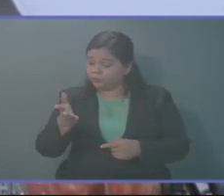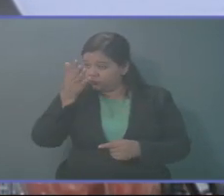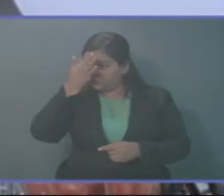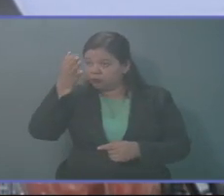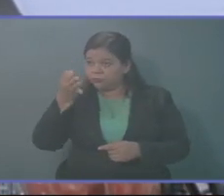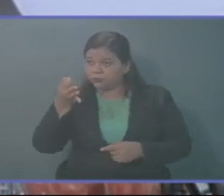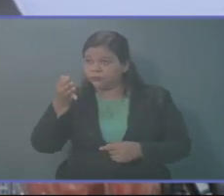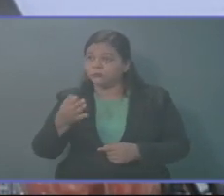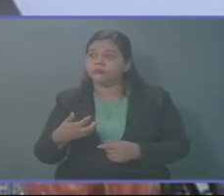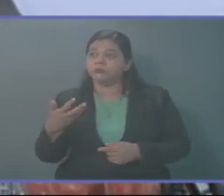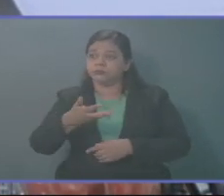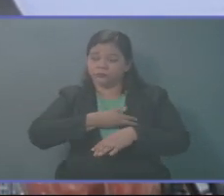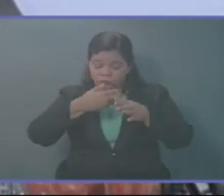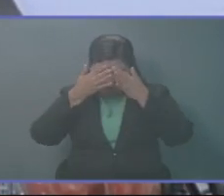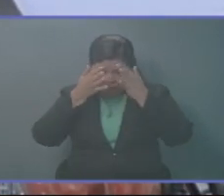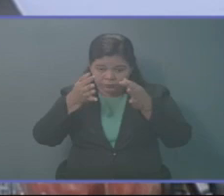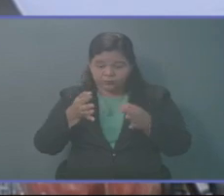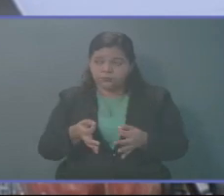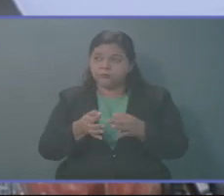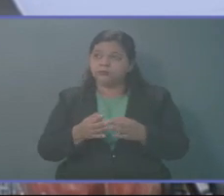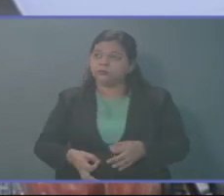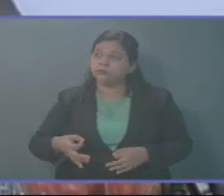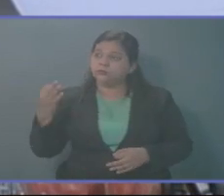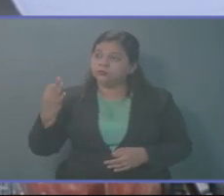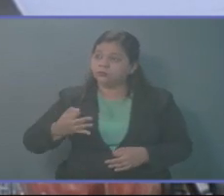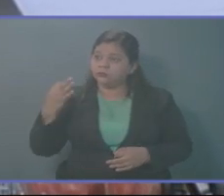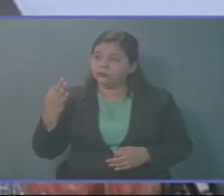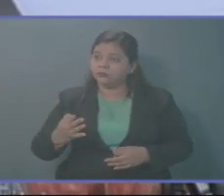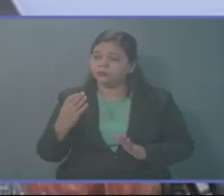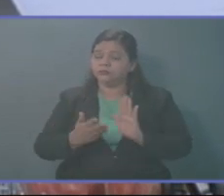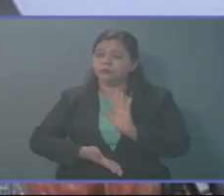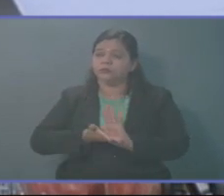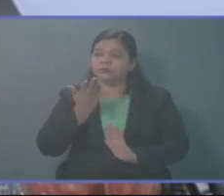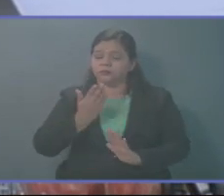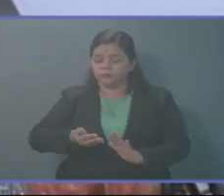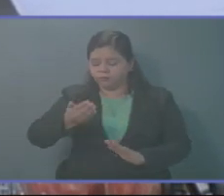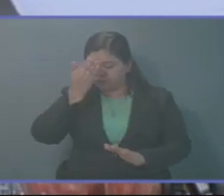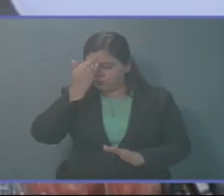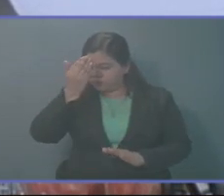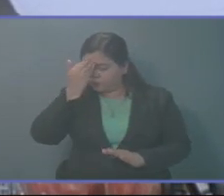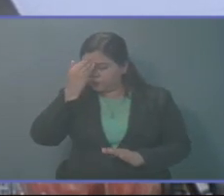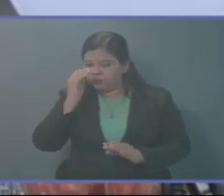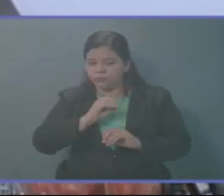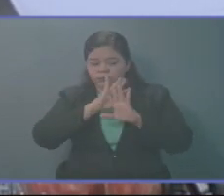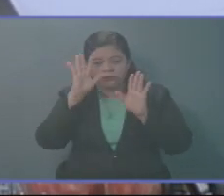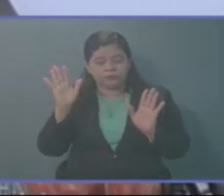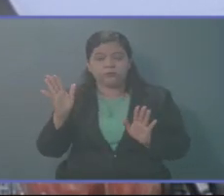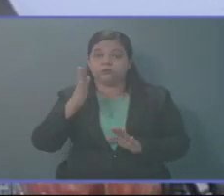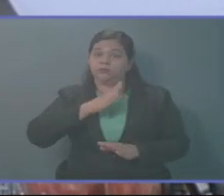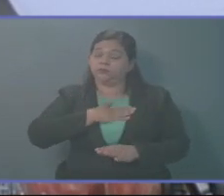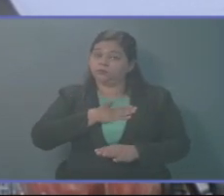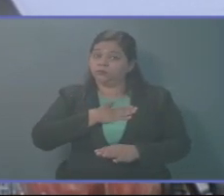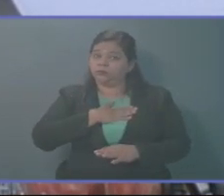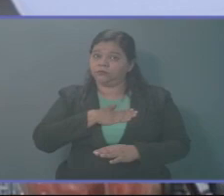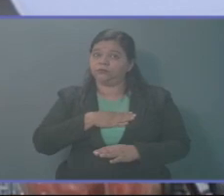que las decisiones debemos de tomarlas con mayor conocimiento. Y yo sí en este tema